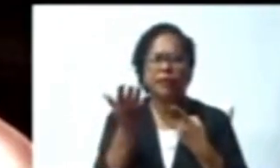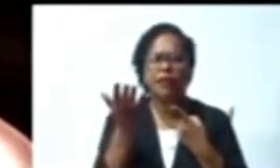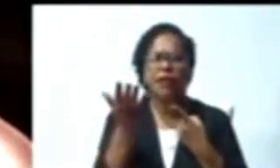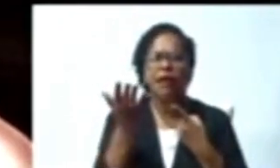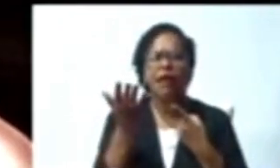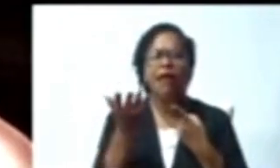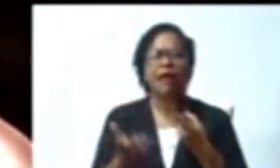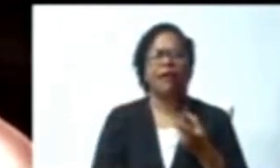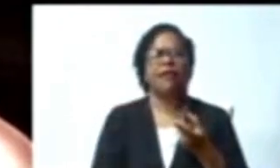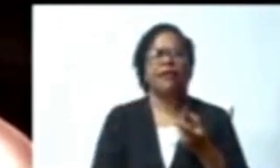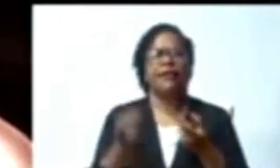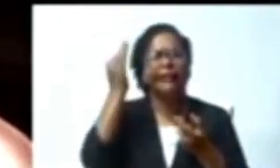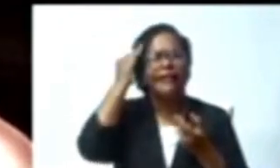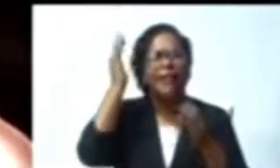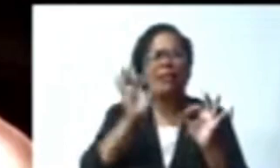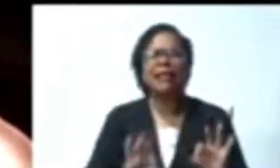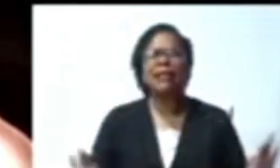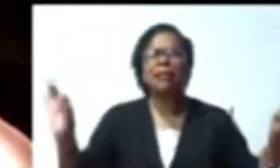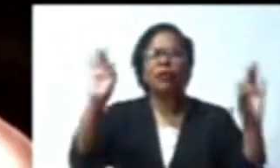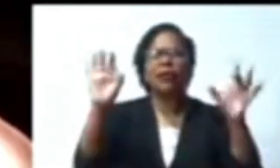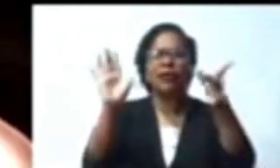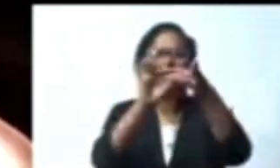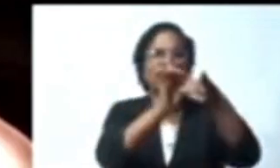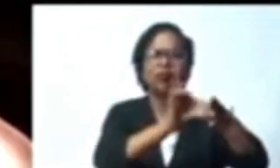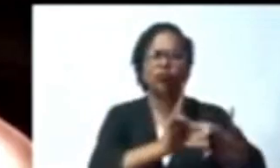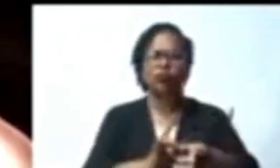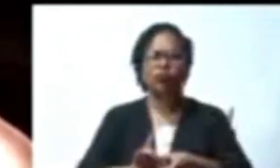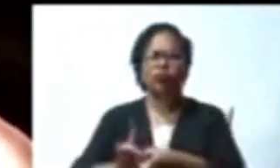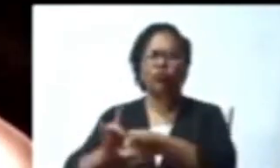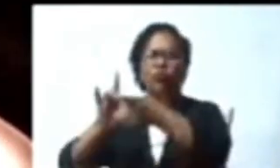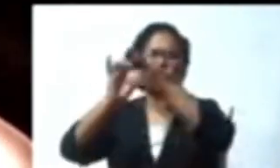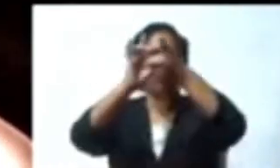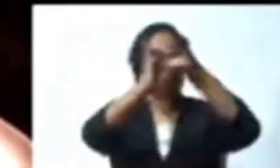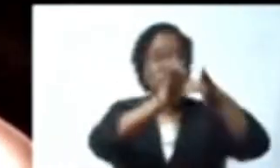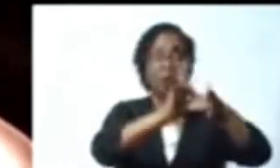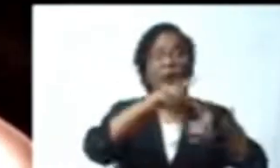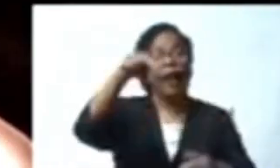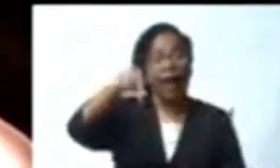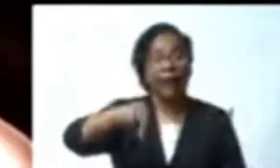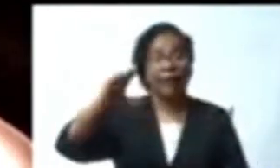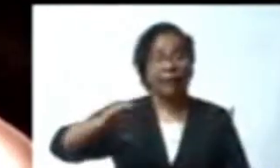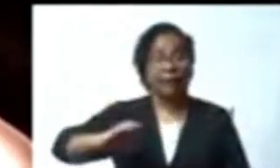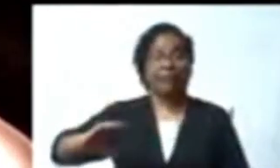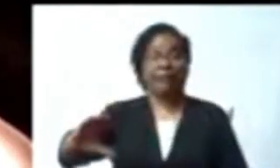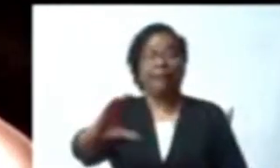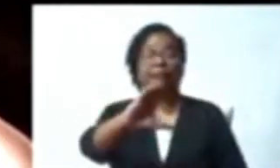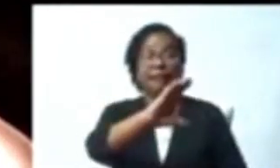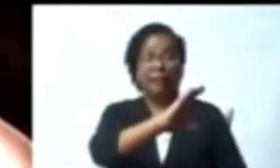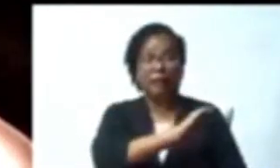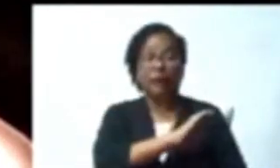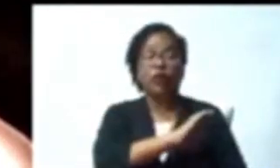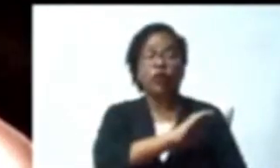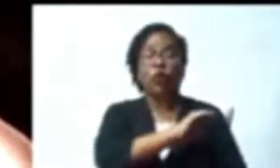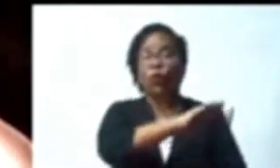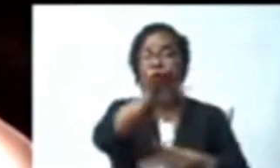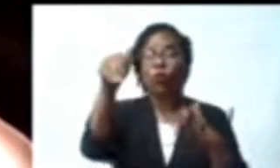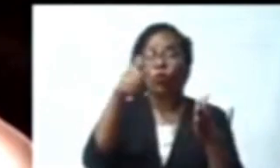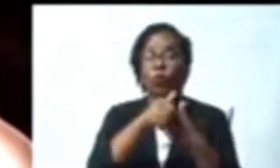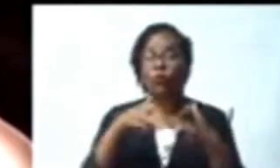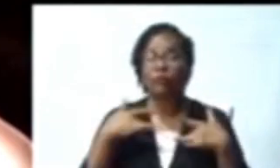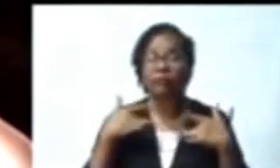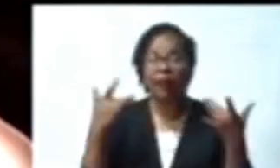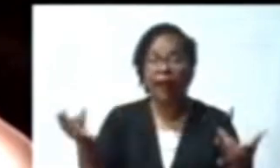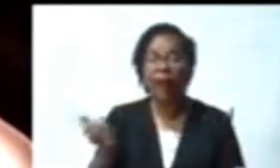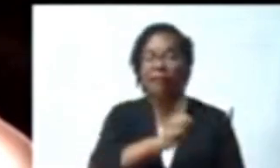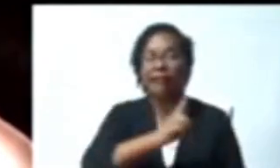unidad. En este Congreso Nacional, todos somos legisladores, indistintamente del partido en que nos encontremos,